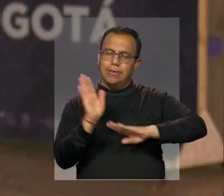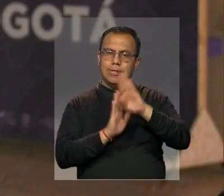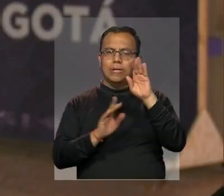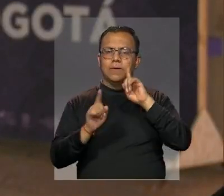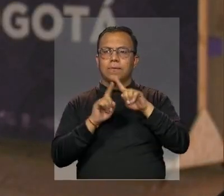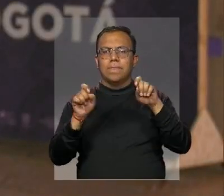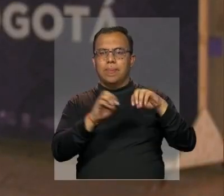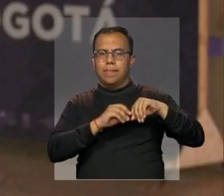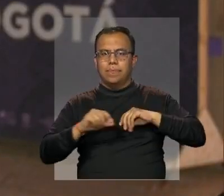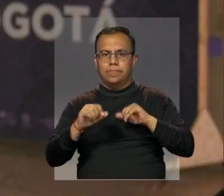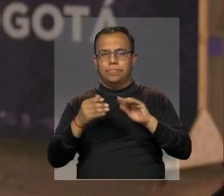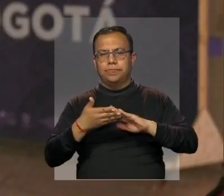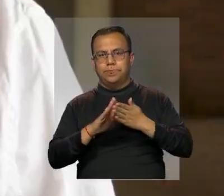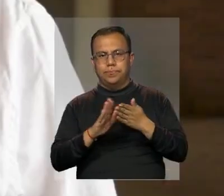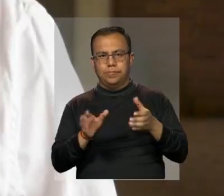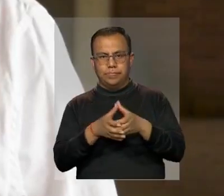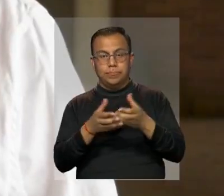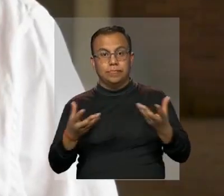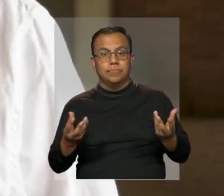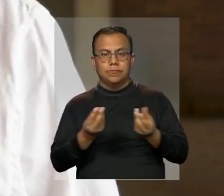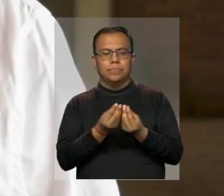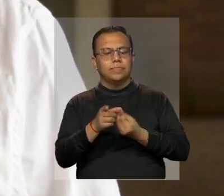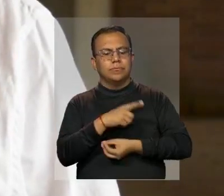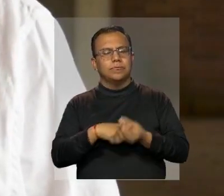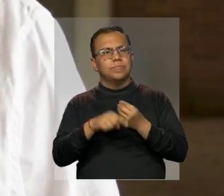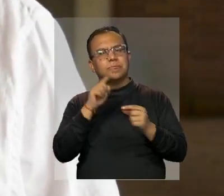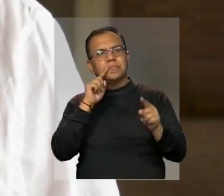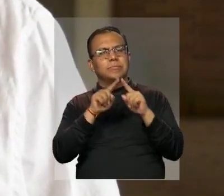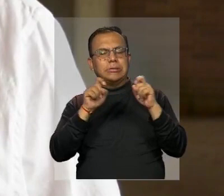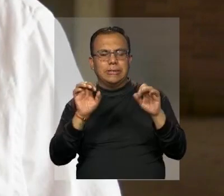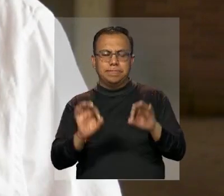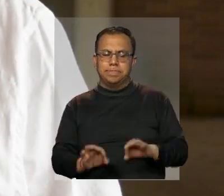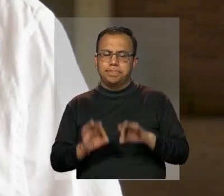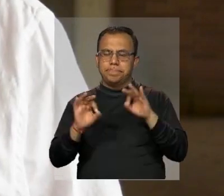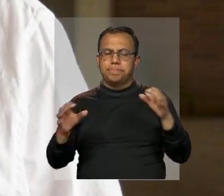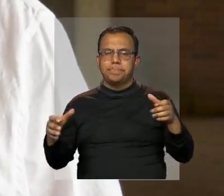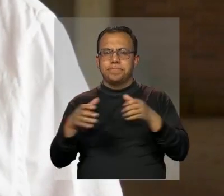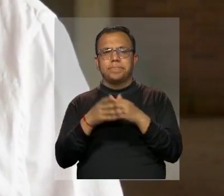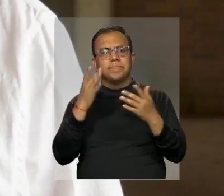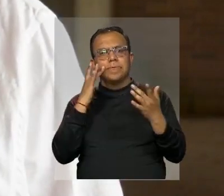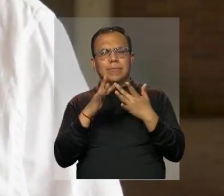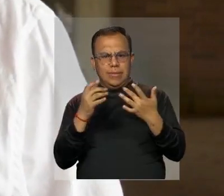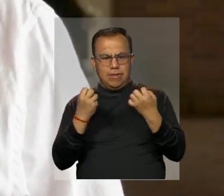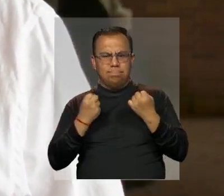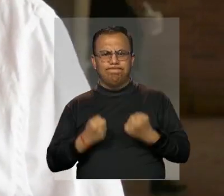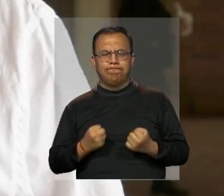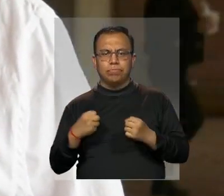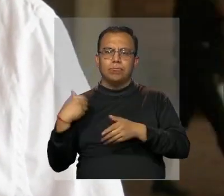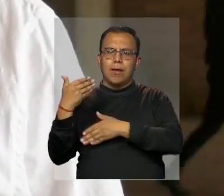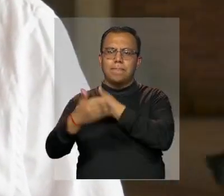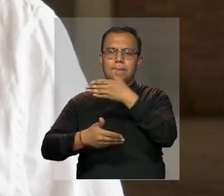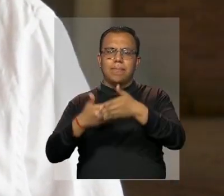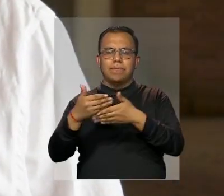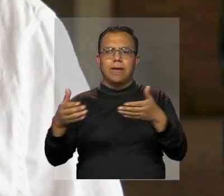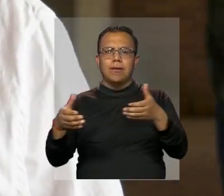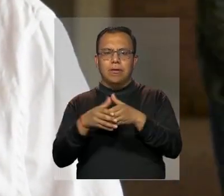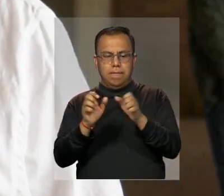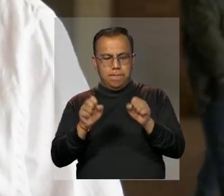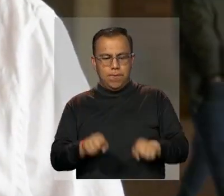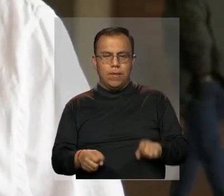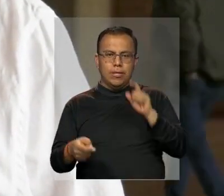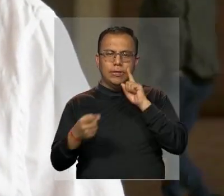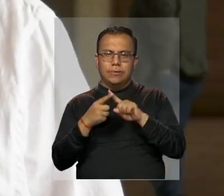los territorios y de las comunidades. Es una modalidad que a mí me parece muy, muy poderosa porque